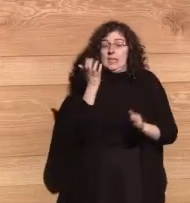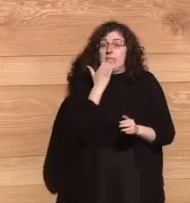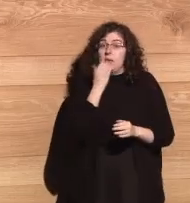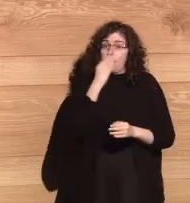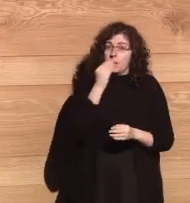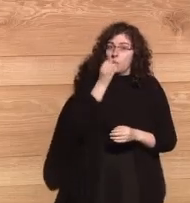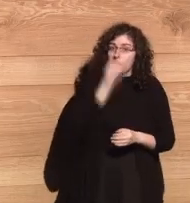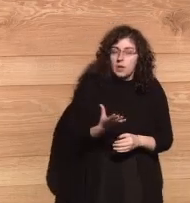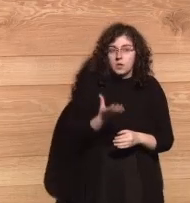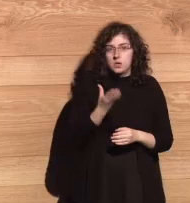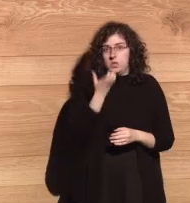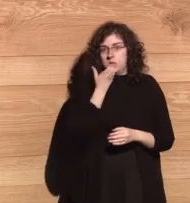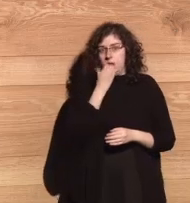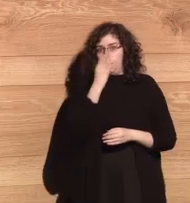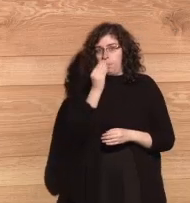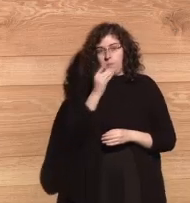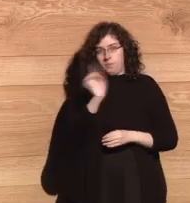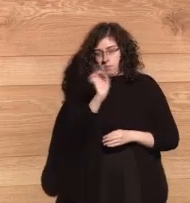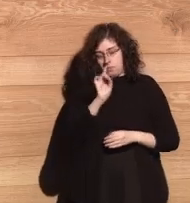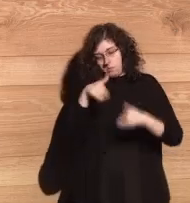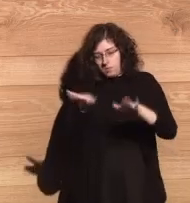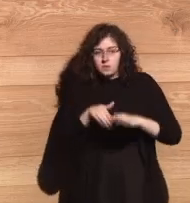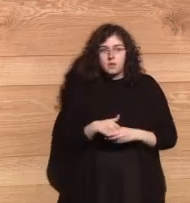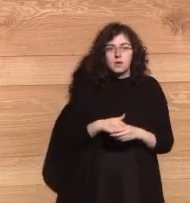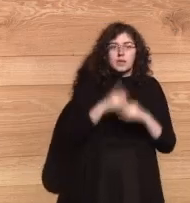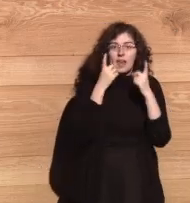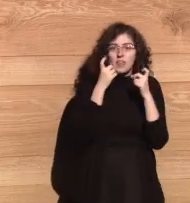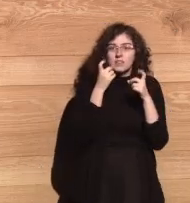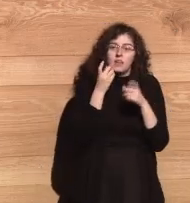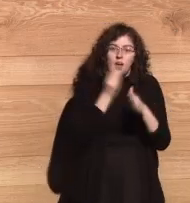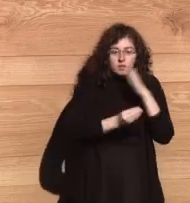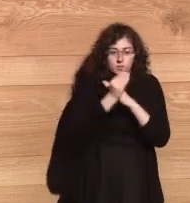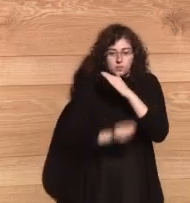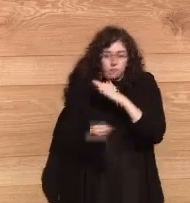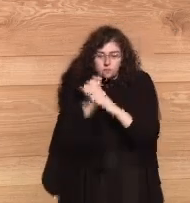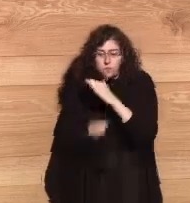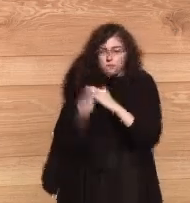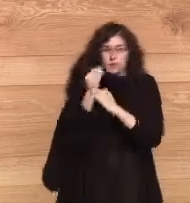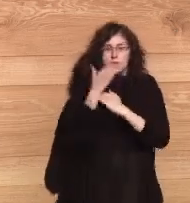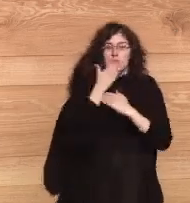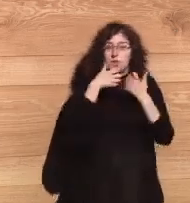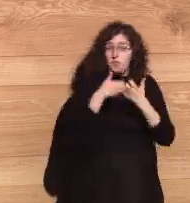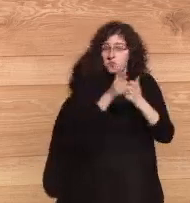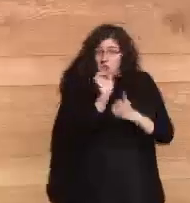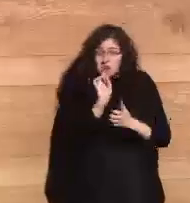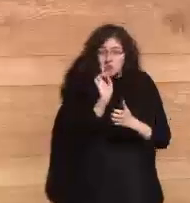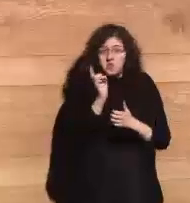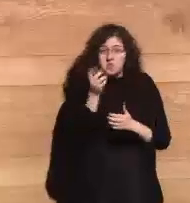no. Pero para tener uno que funciona tienes que tener una camada. Entonces, los que no funcionan o los